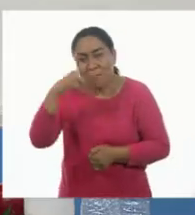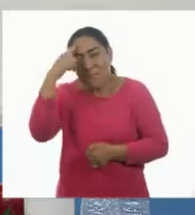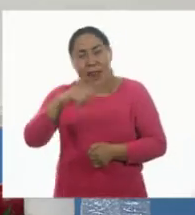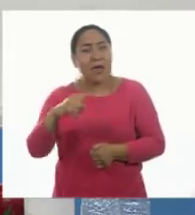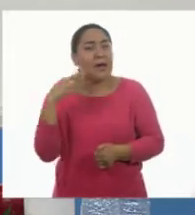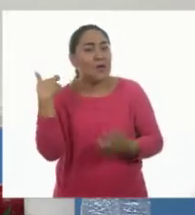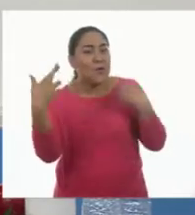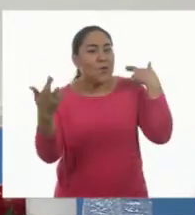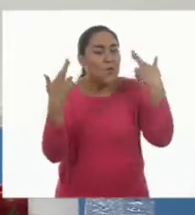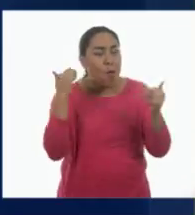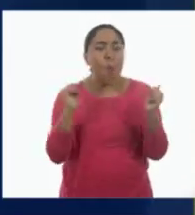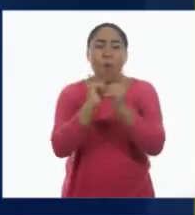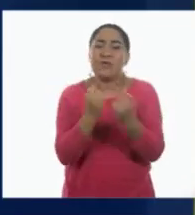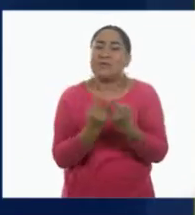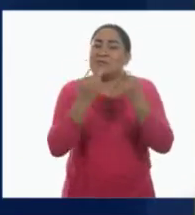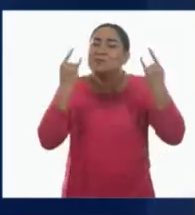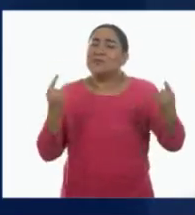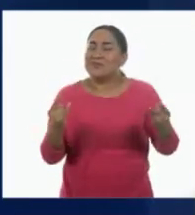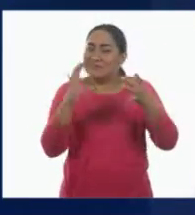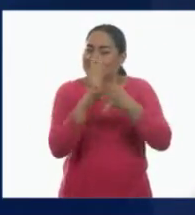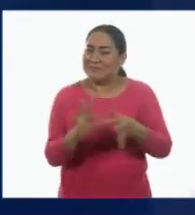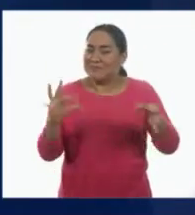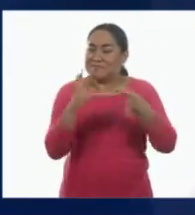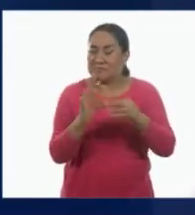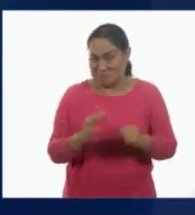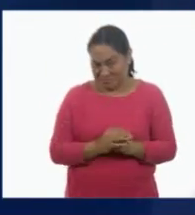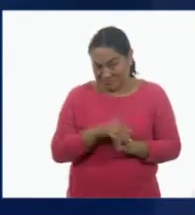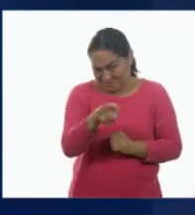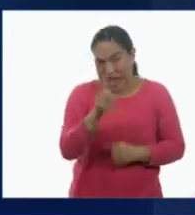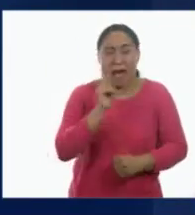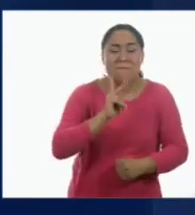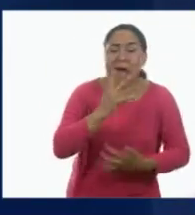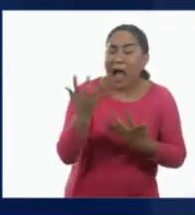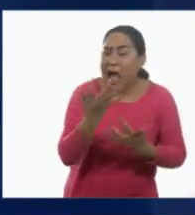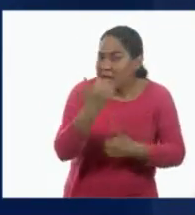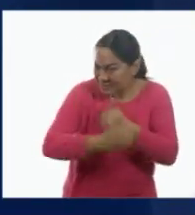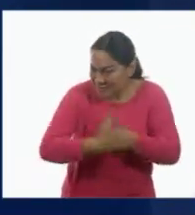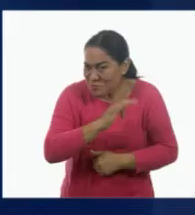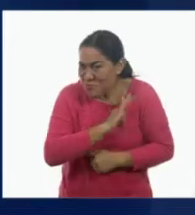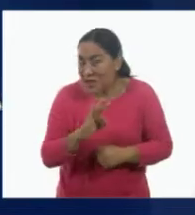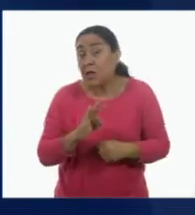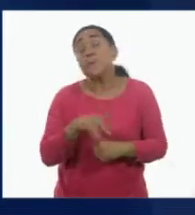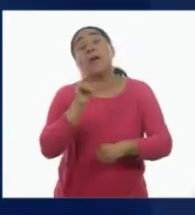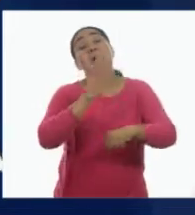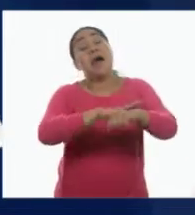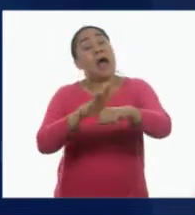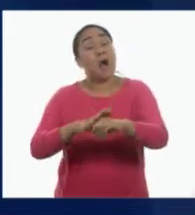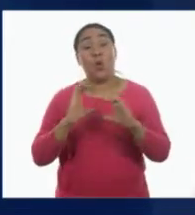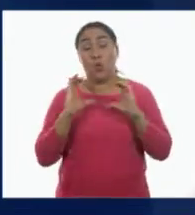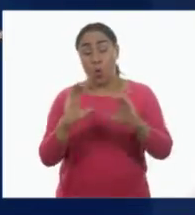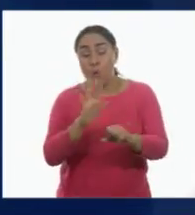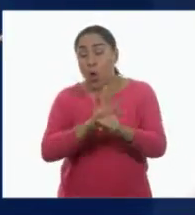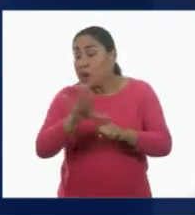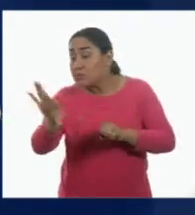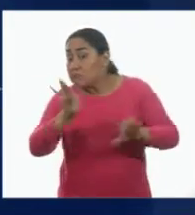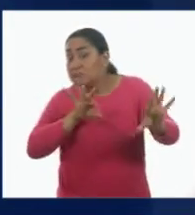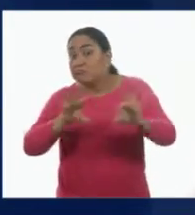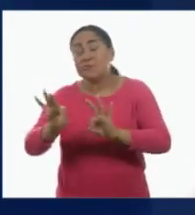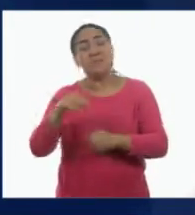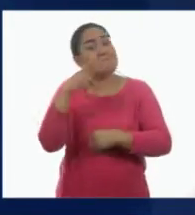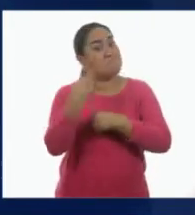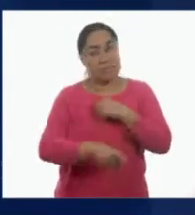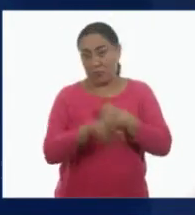propia radionovela. Los retamos a que lo hagan, ¿sí? Nada más recuerden tener mucho cuidado con qué objetos van a jugar, que no